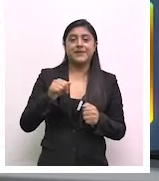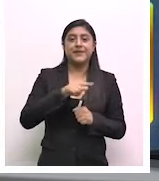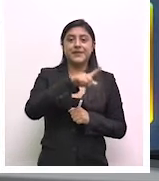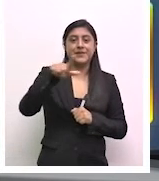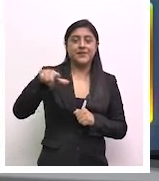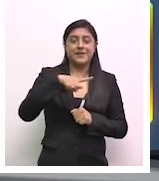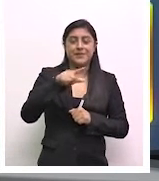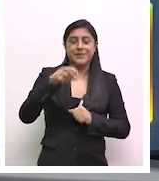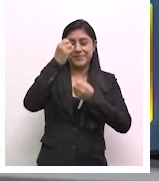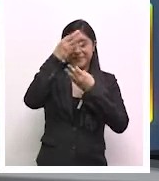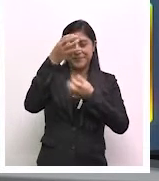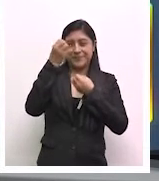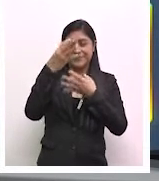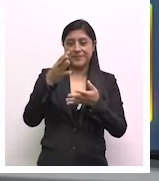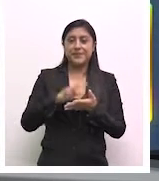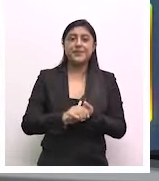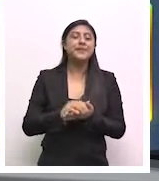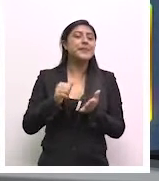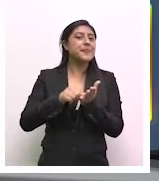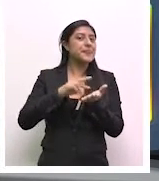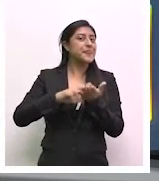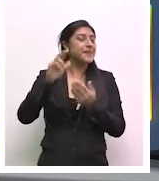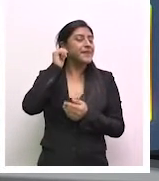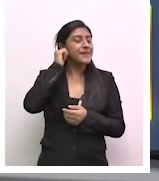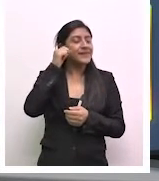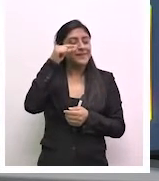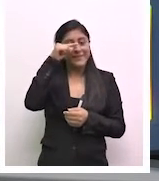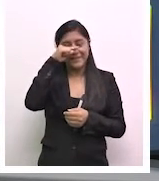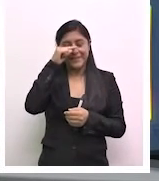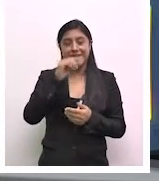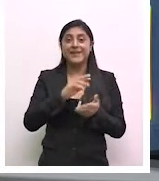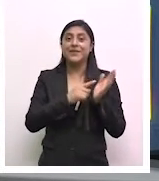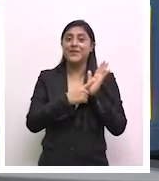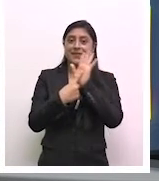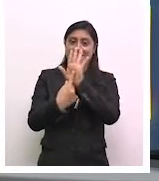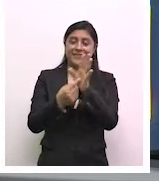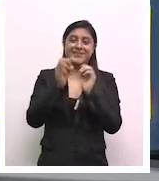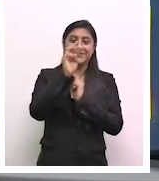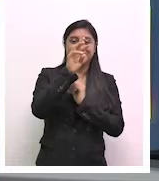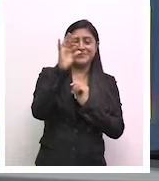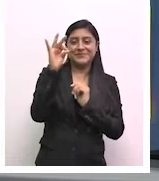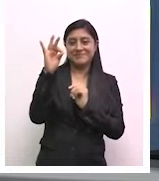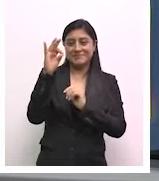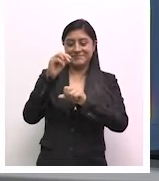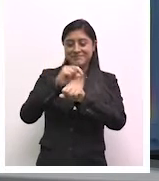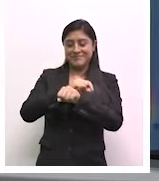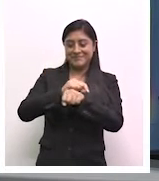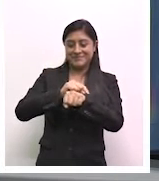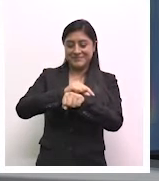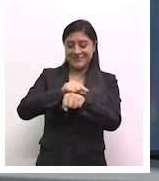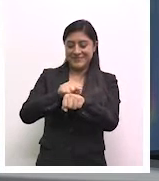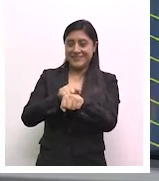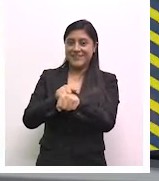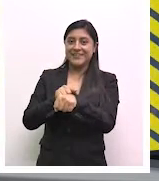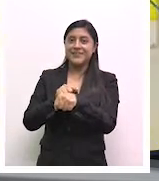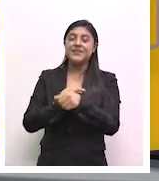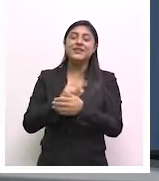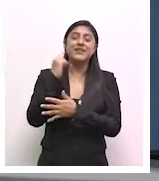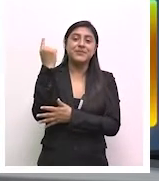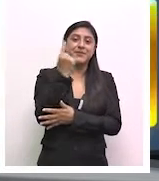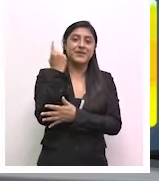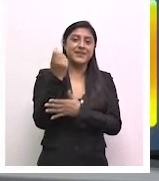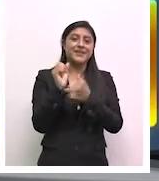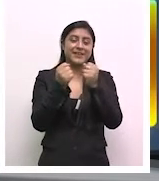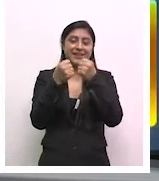este espacio noticioso llamado InfoRENAP GT. A continuación, le presentamos 30 minutos con información relevante del